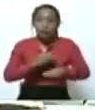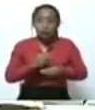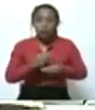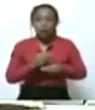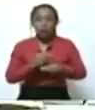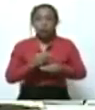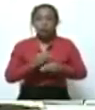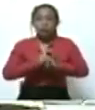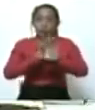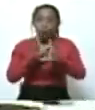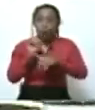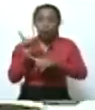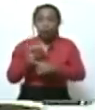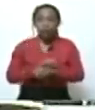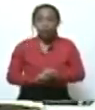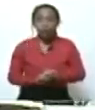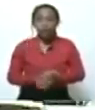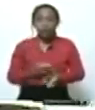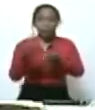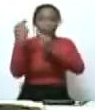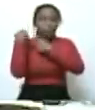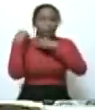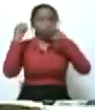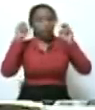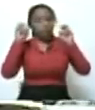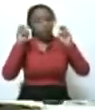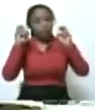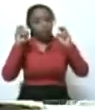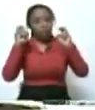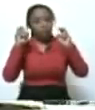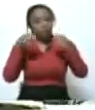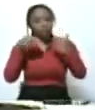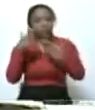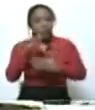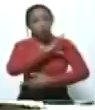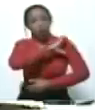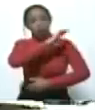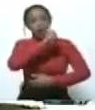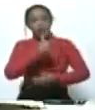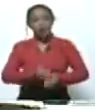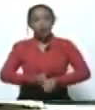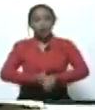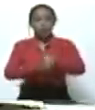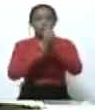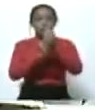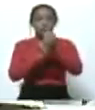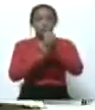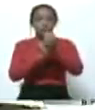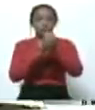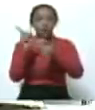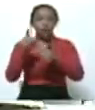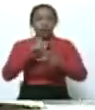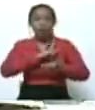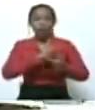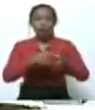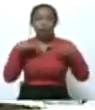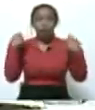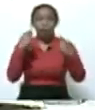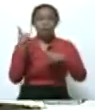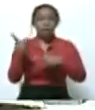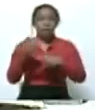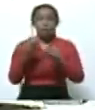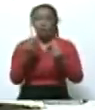concretar. Con respecto al tema de los dirigentes de Voluntad Popular, no, eso tiene muchas